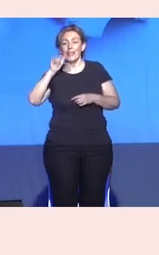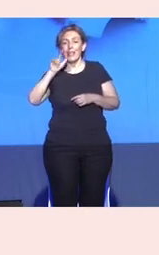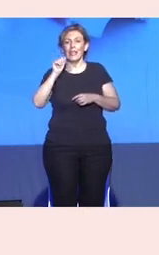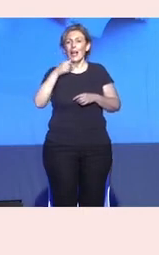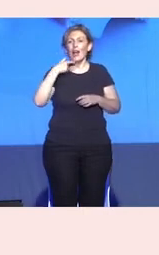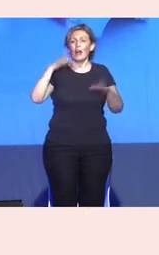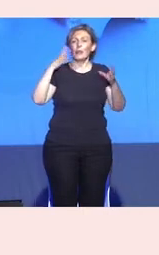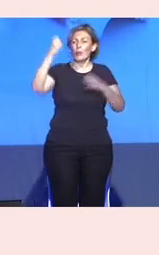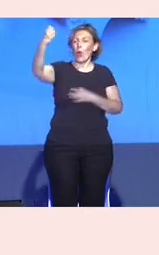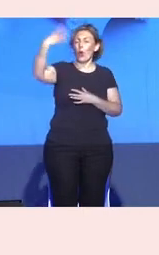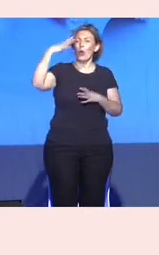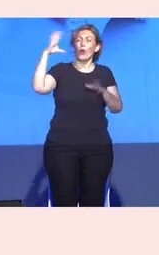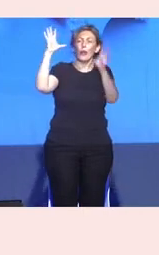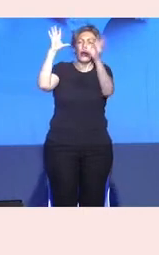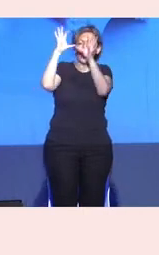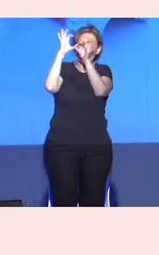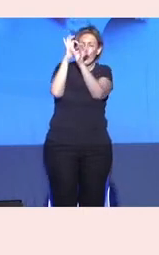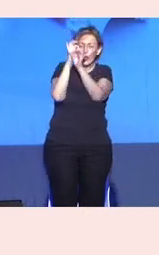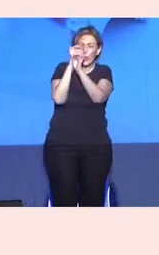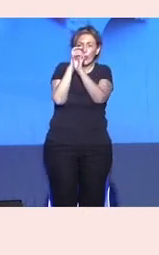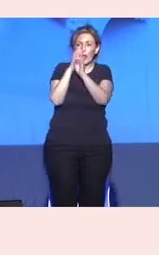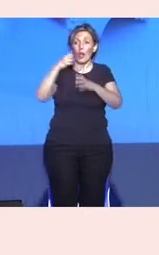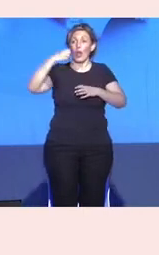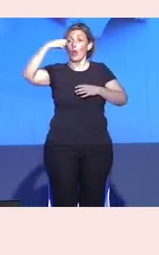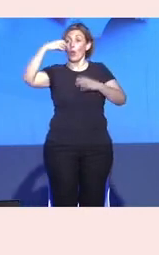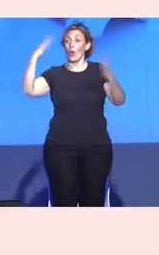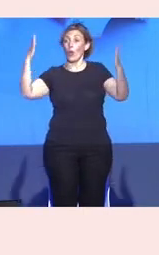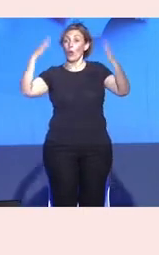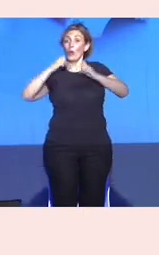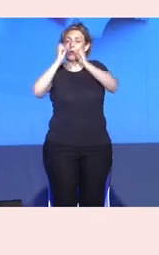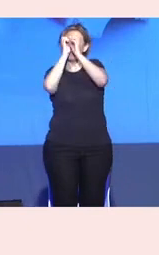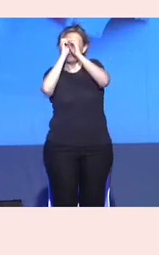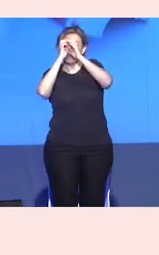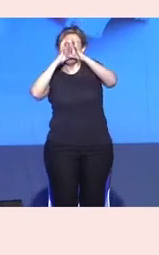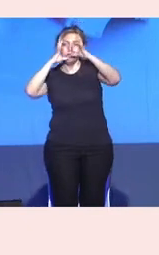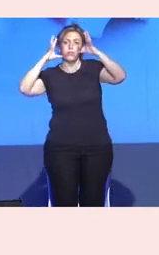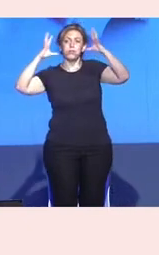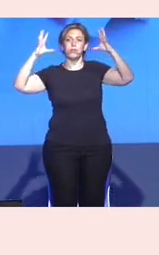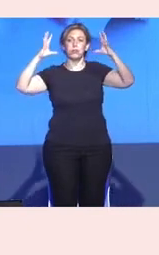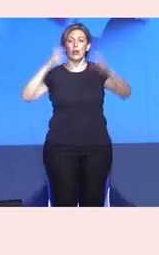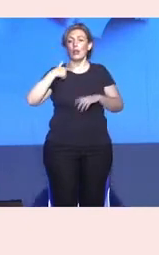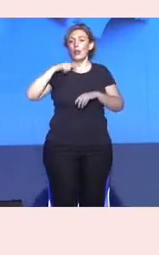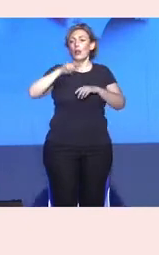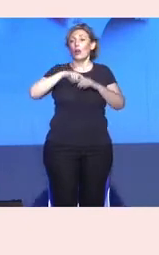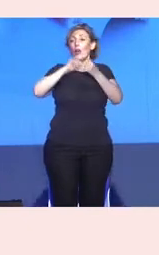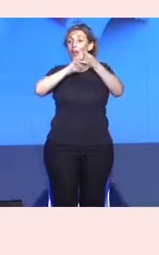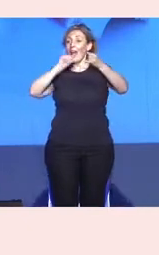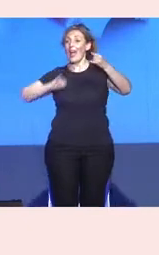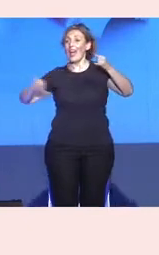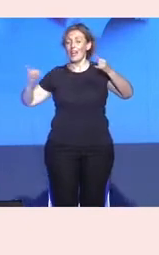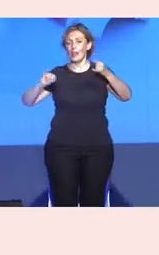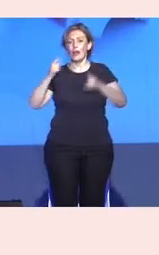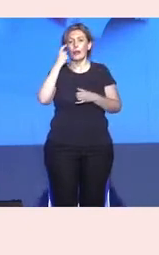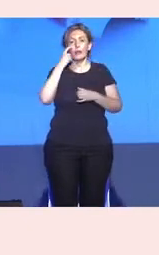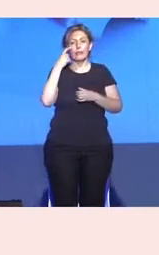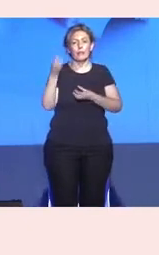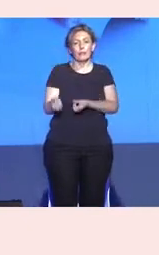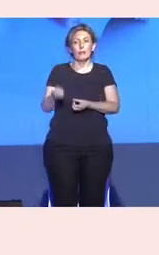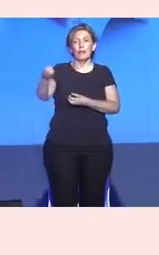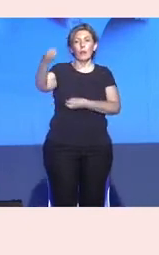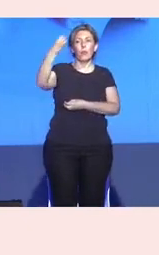muy pequeña, y si hay poca luz, se pone muy grande. Esto de aquí, eso es el nervio óptico, que manda toda la información